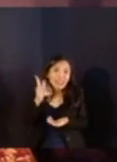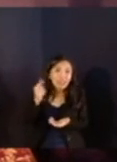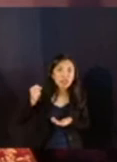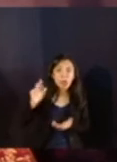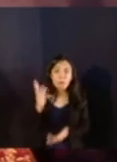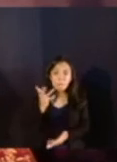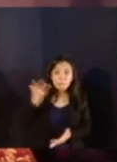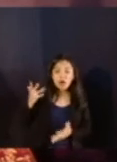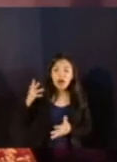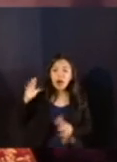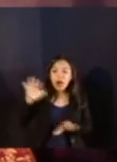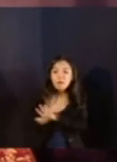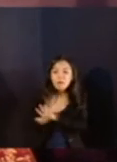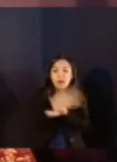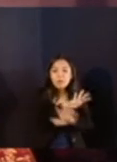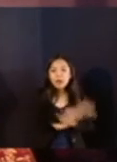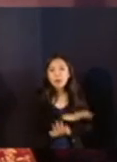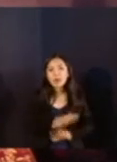sucediendo de manera